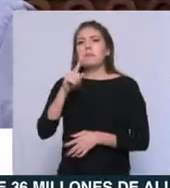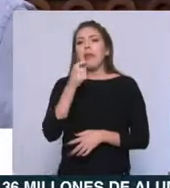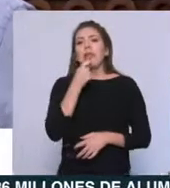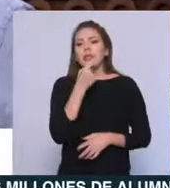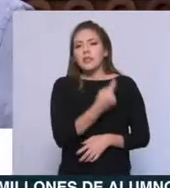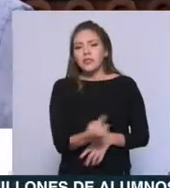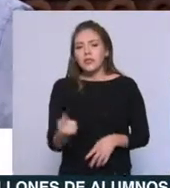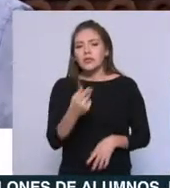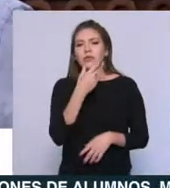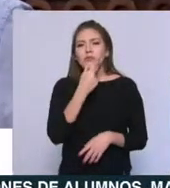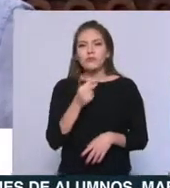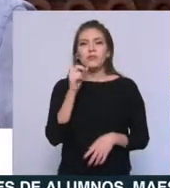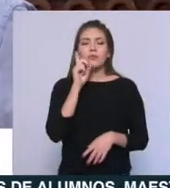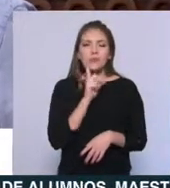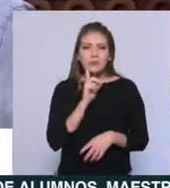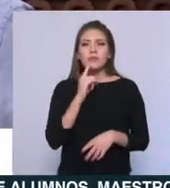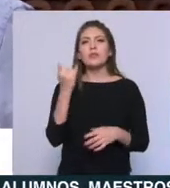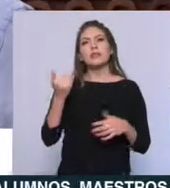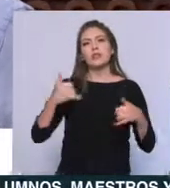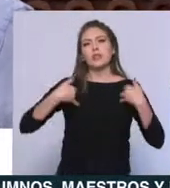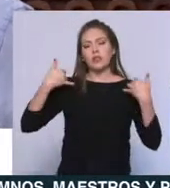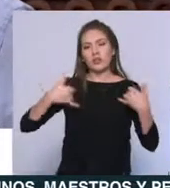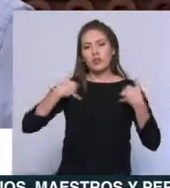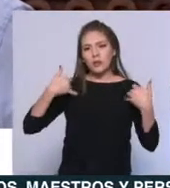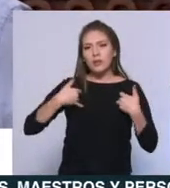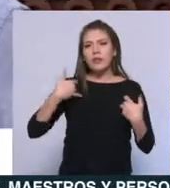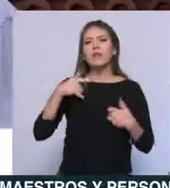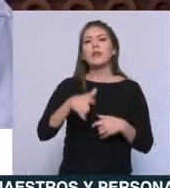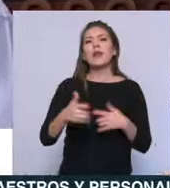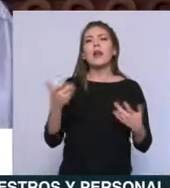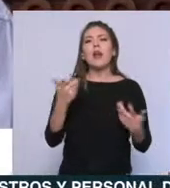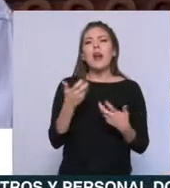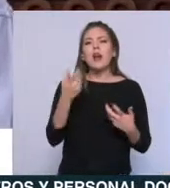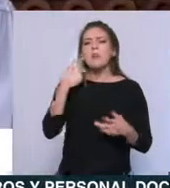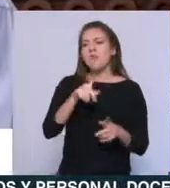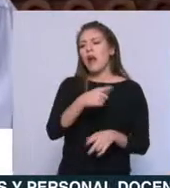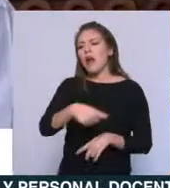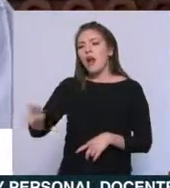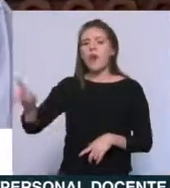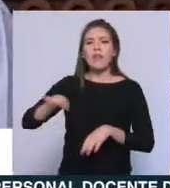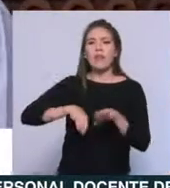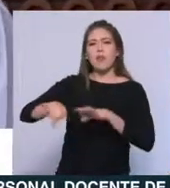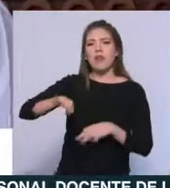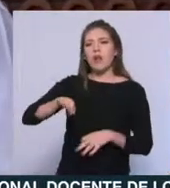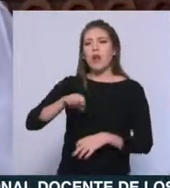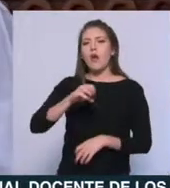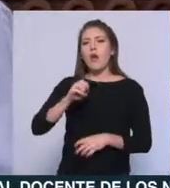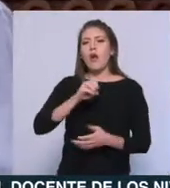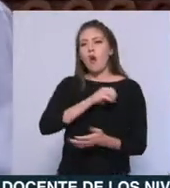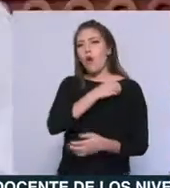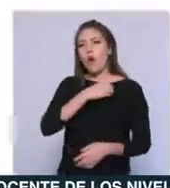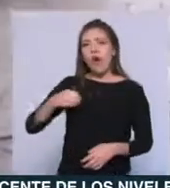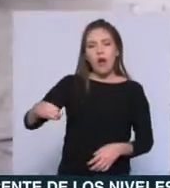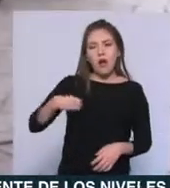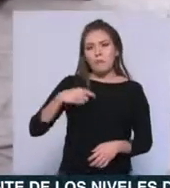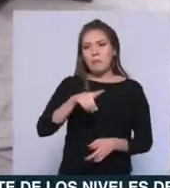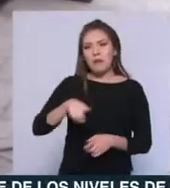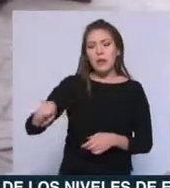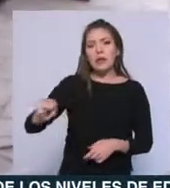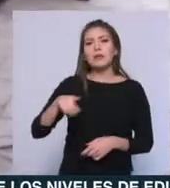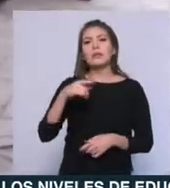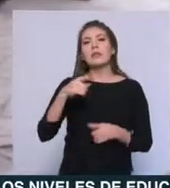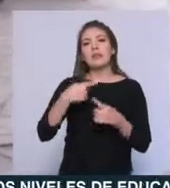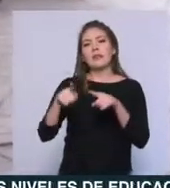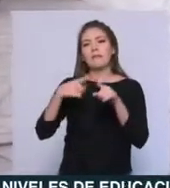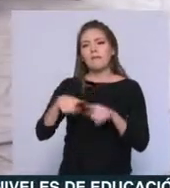adolescentes que sufren un esquema de explotación infantil dentro de las 16 alcaldías de nuestra ciudad.